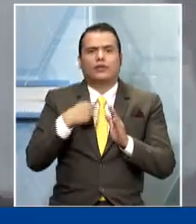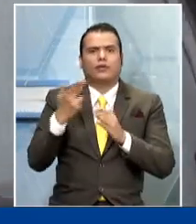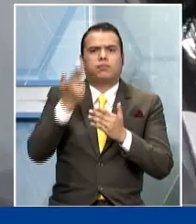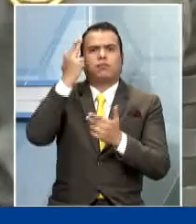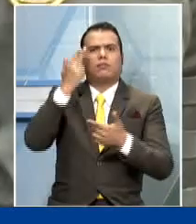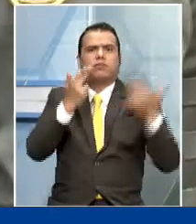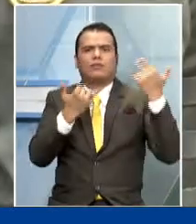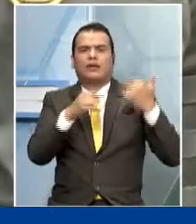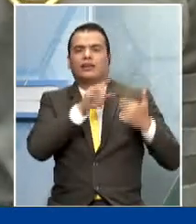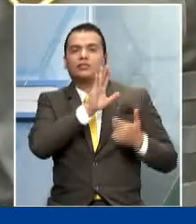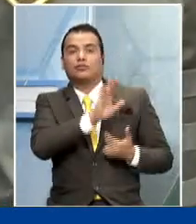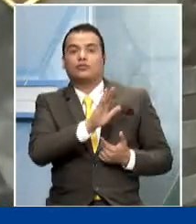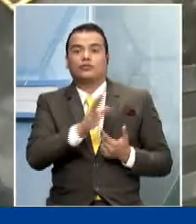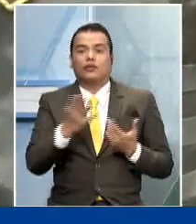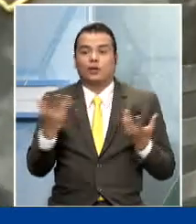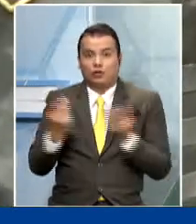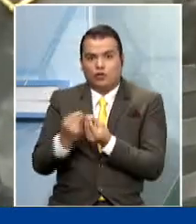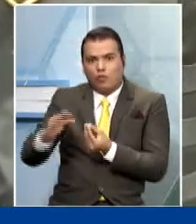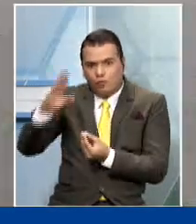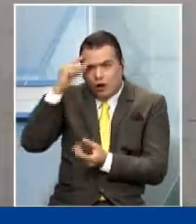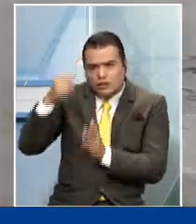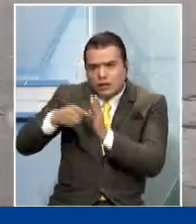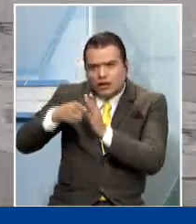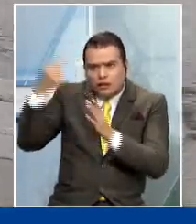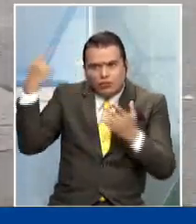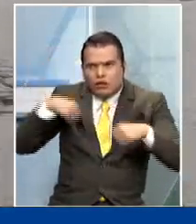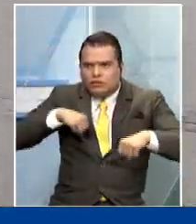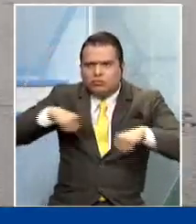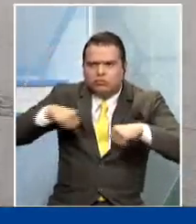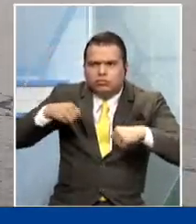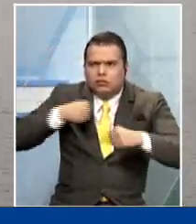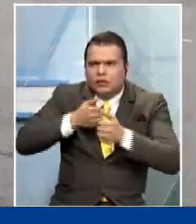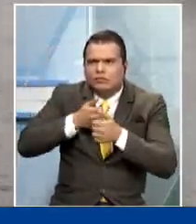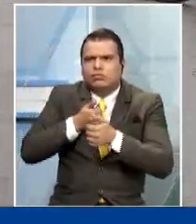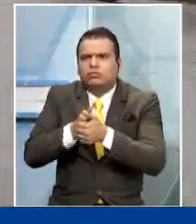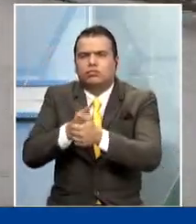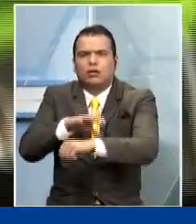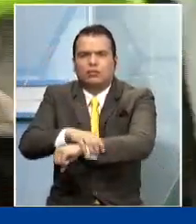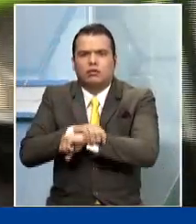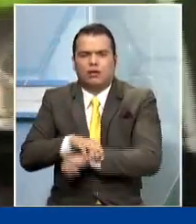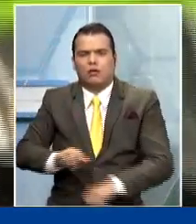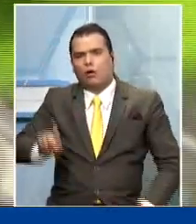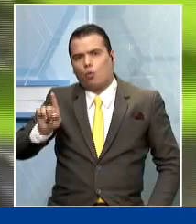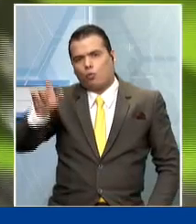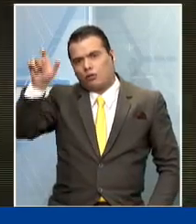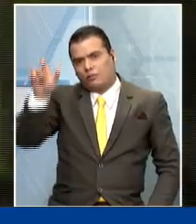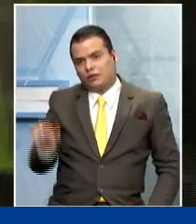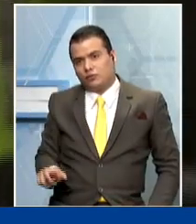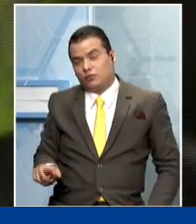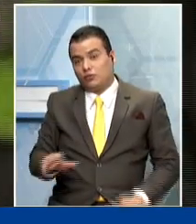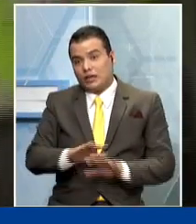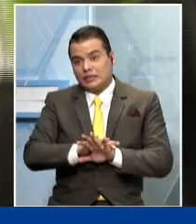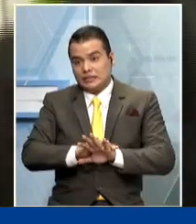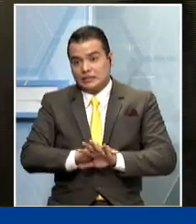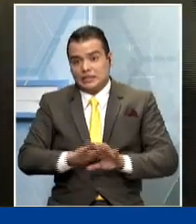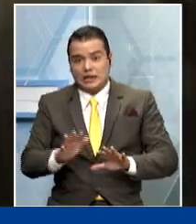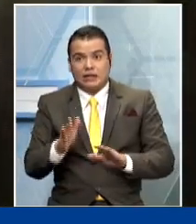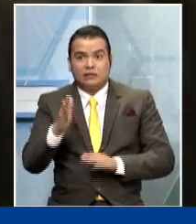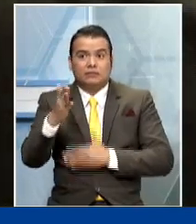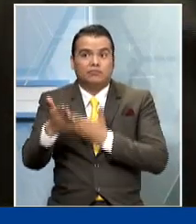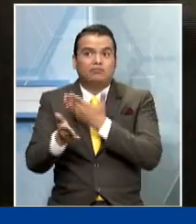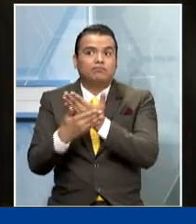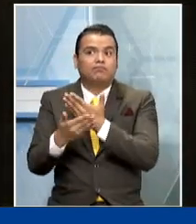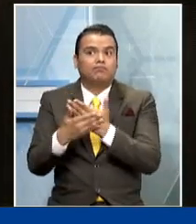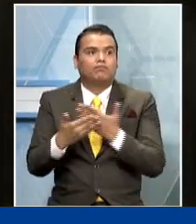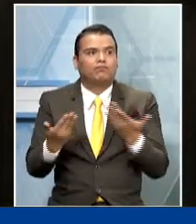De inmediato, en una reacción oportuna de la policía, uno de los presuntos atacantes fue detenido. Ahora se espera que el testimonio de esta persona